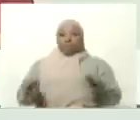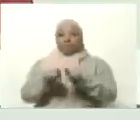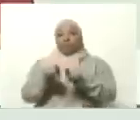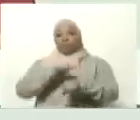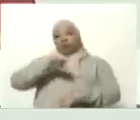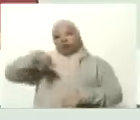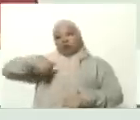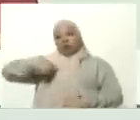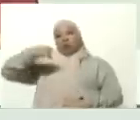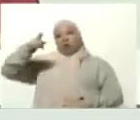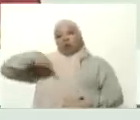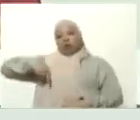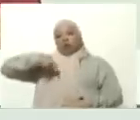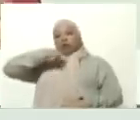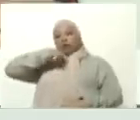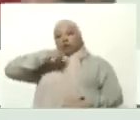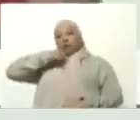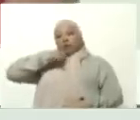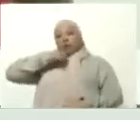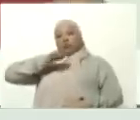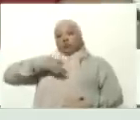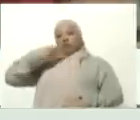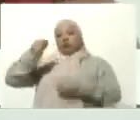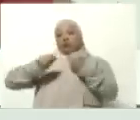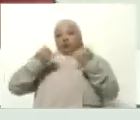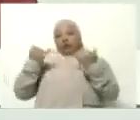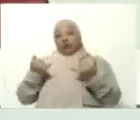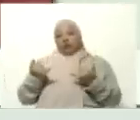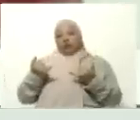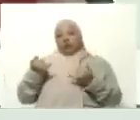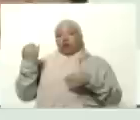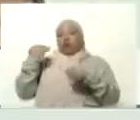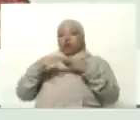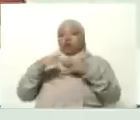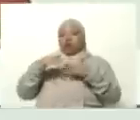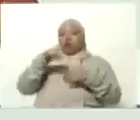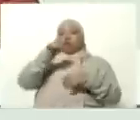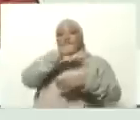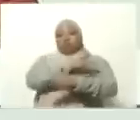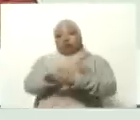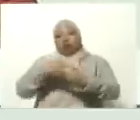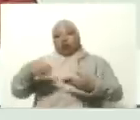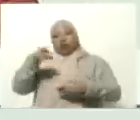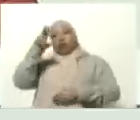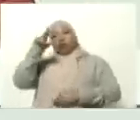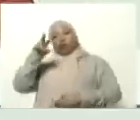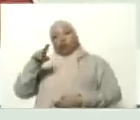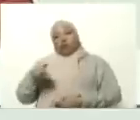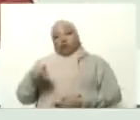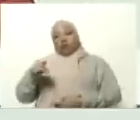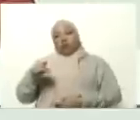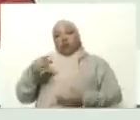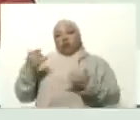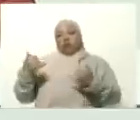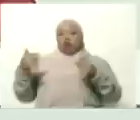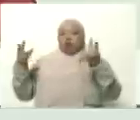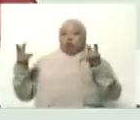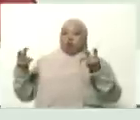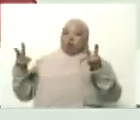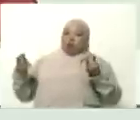Con nosotros no han podido, y ellos envían 1000 mensajes, millones de mensajes todos los días, pues. Pero esto no es